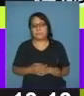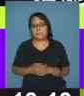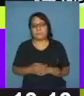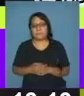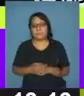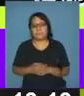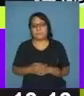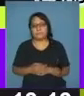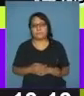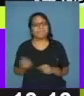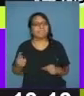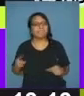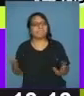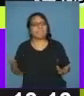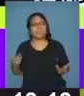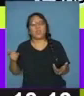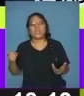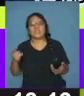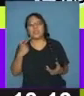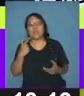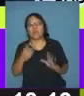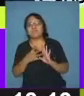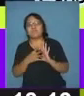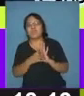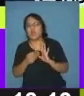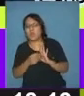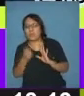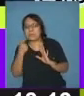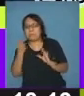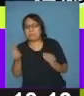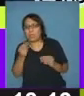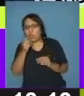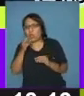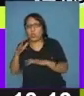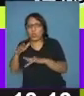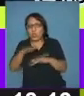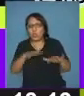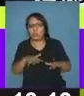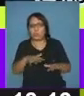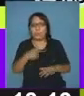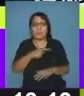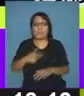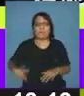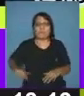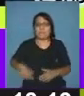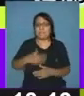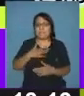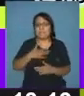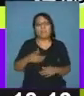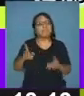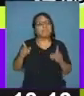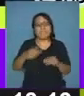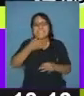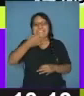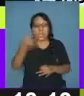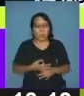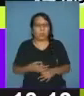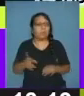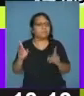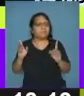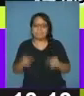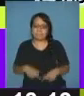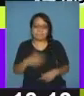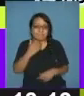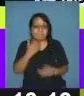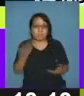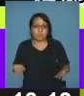sea, digamos, son referencias nada más de acuerdo a lo que dijo nuestro presidente. Pero la verdad es que no sabemos exactamente cuál va a ser la política.